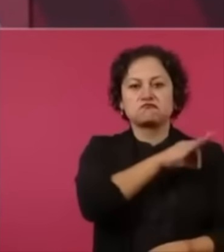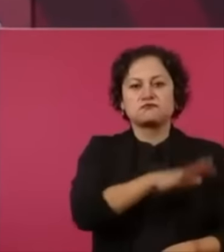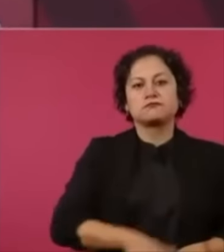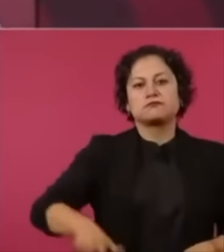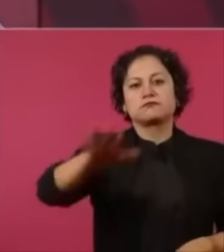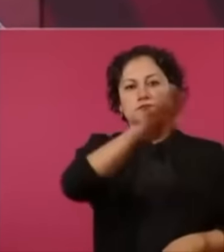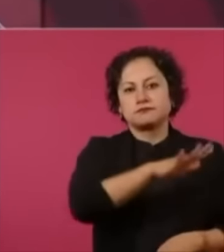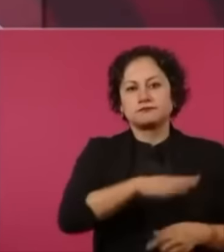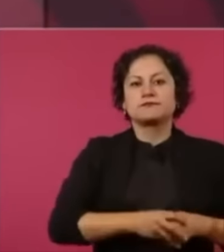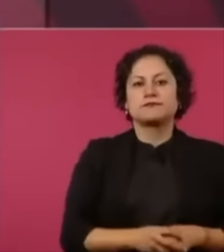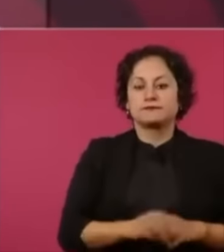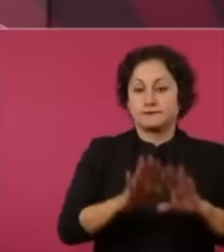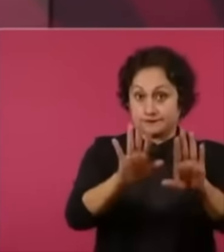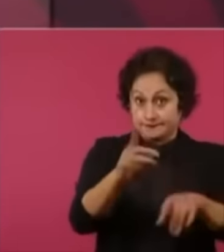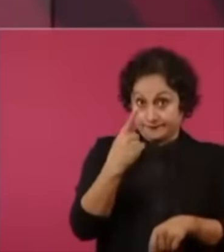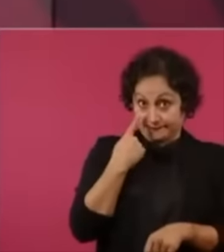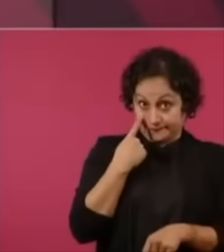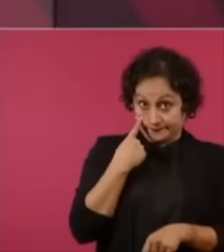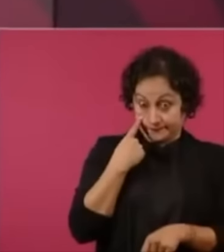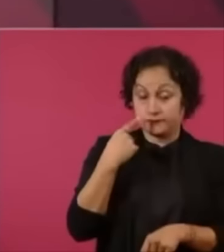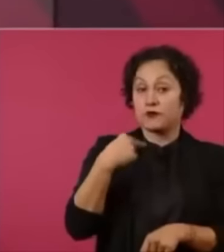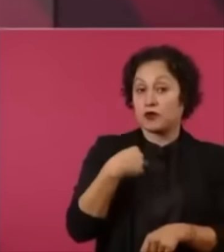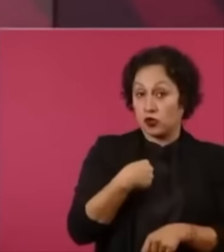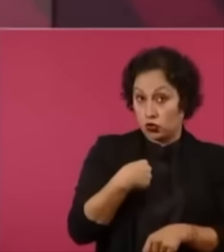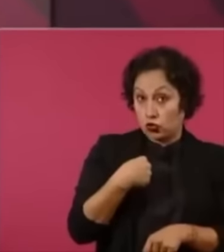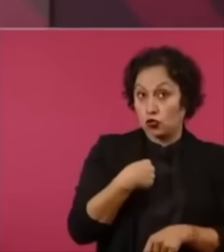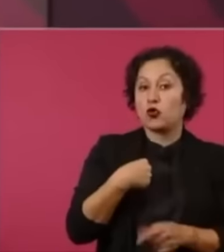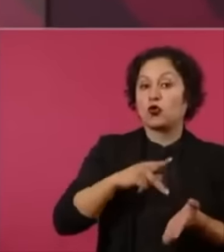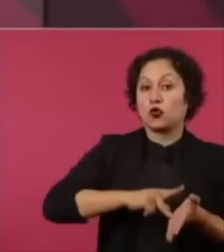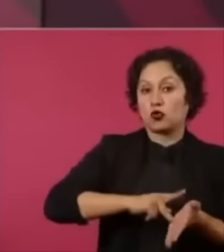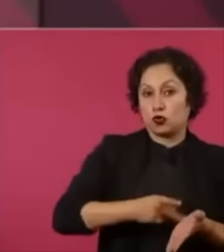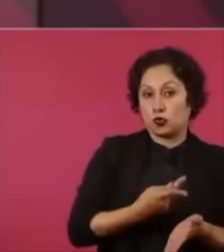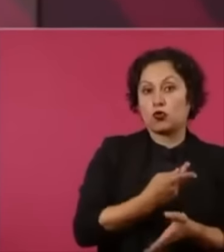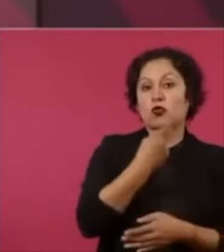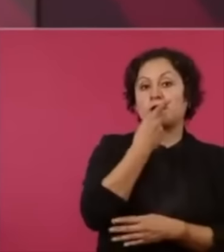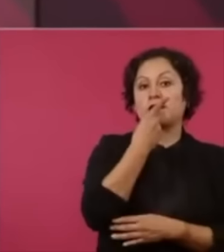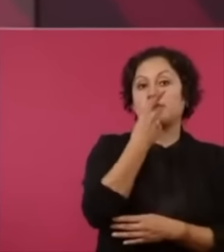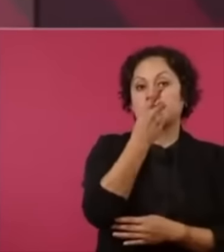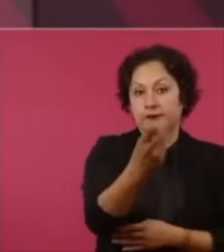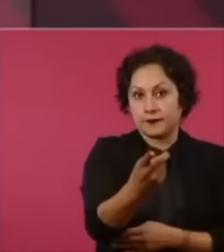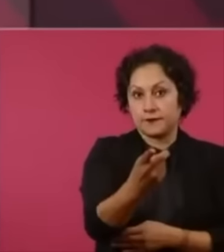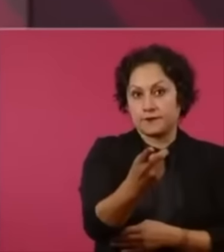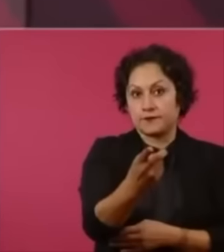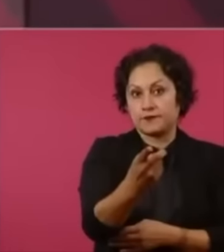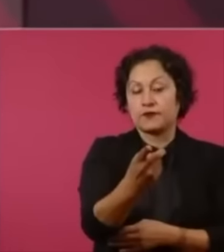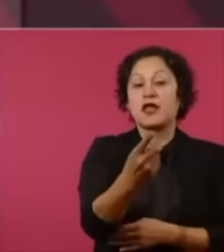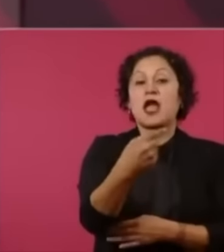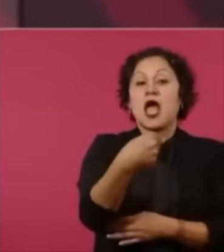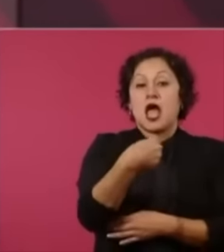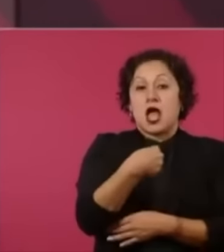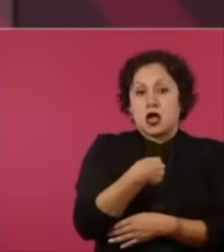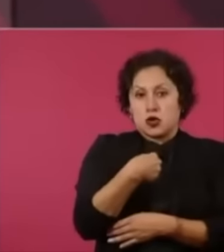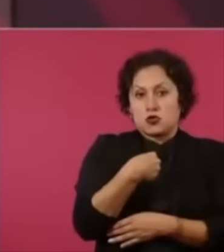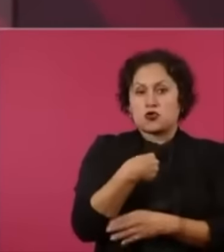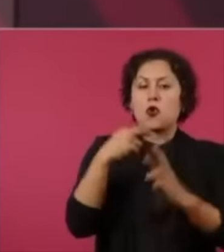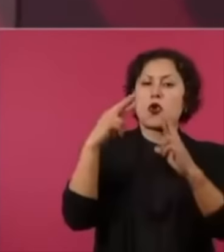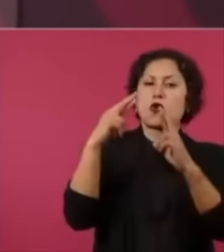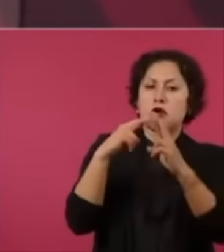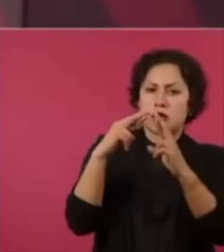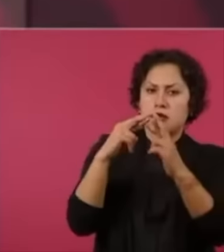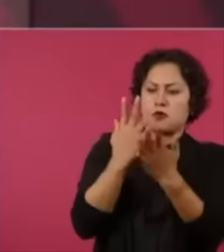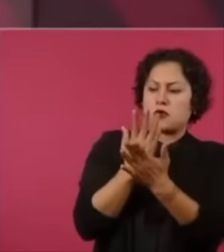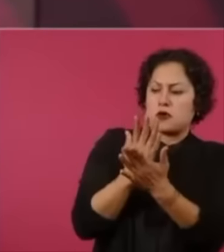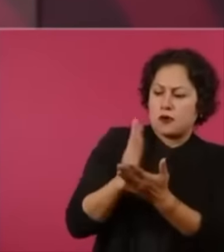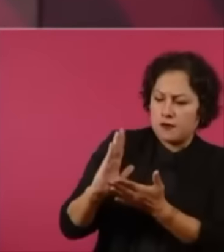lo voy a repetir, aunque soy partidario del Estado laico, pero hay una frase